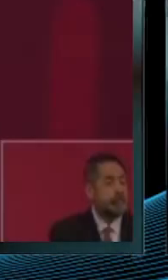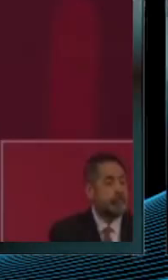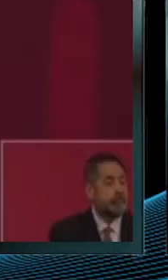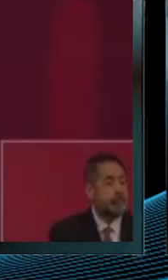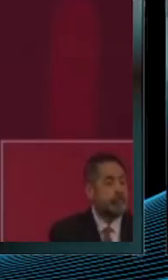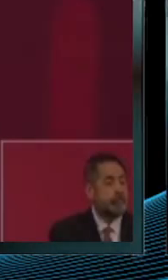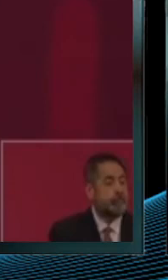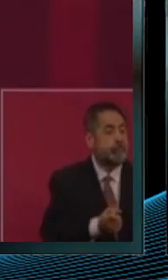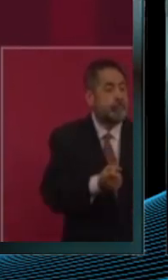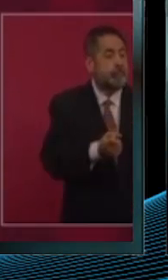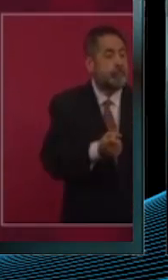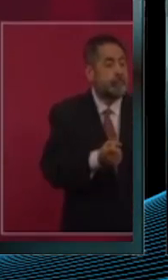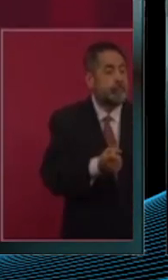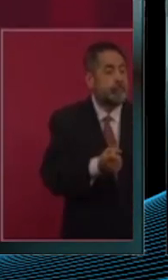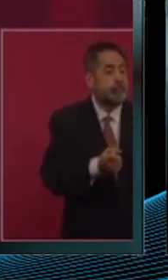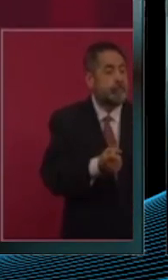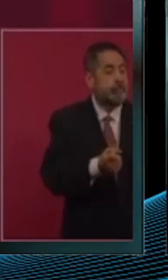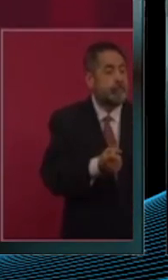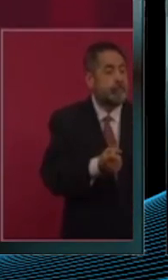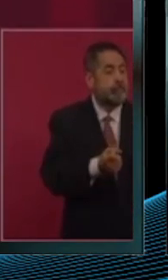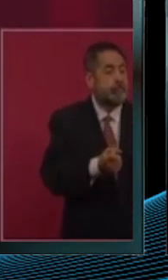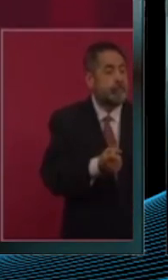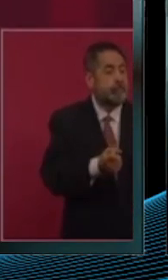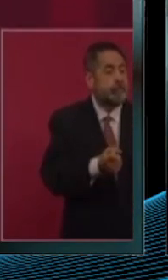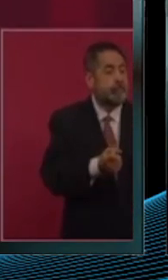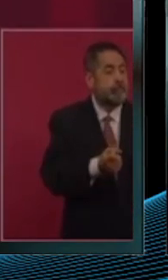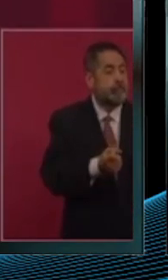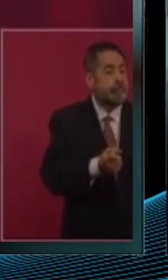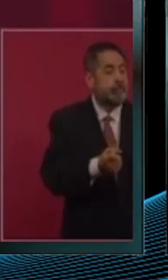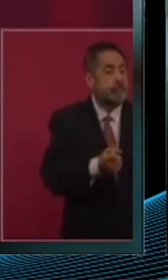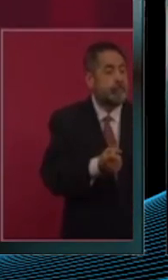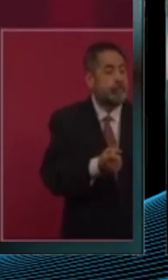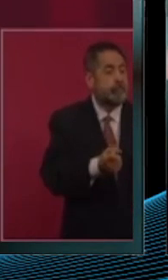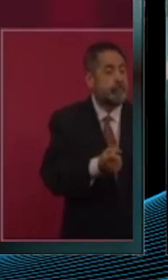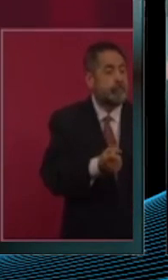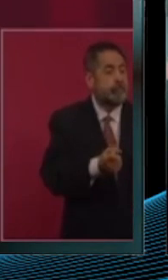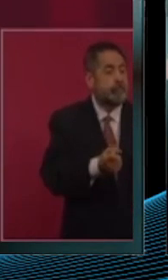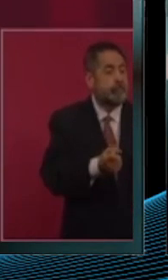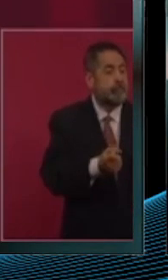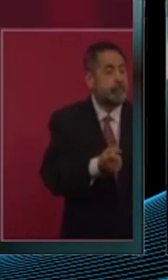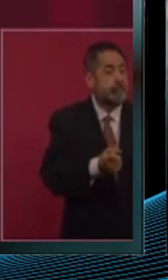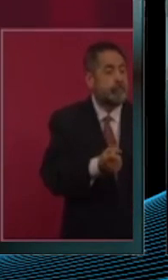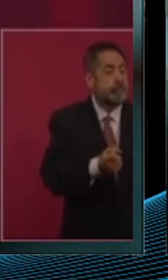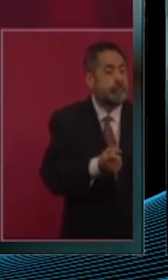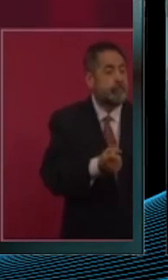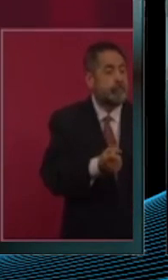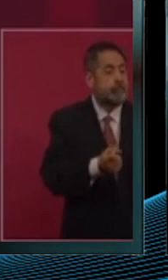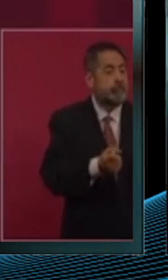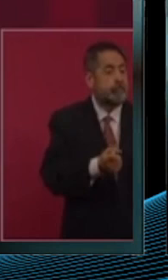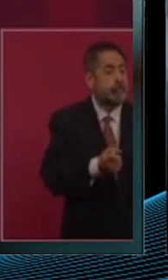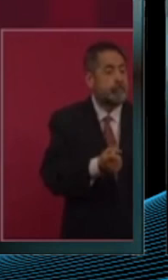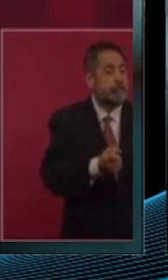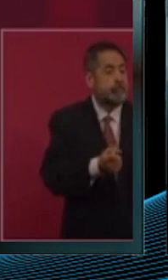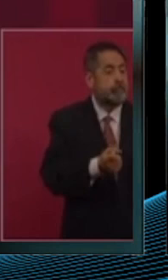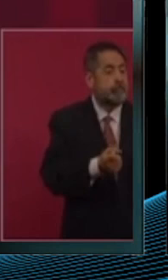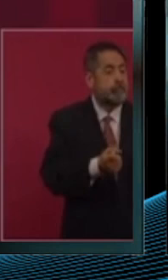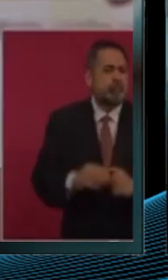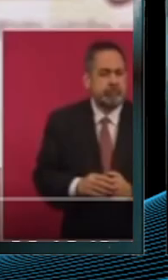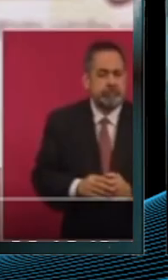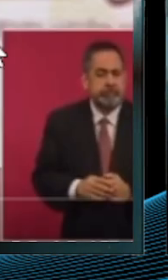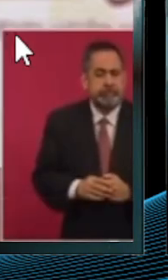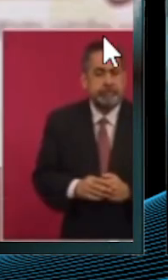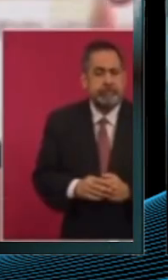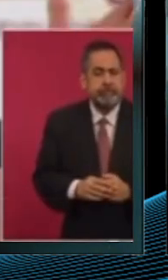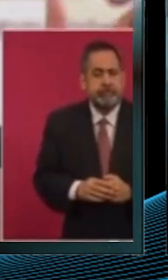lo que proponía el presidente Andrés Manuel López Obrador al PAN, o le sugería al PAN, ¿verdad? Mejor dicho, es parte